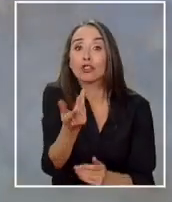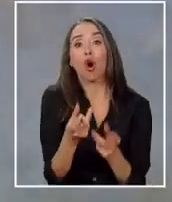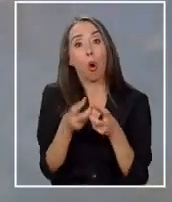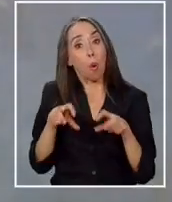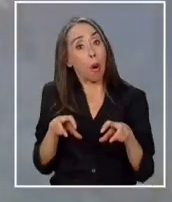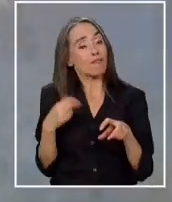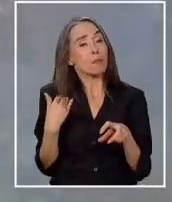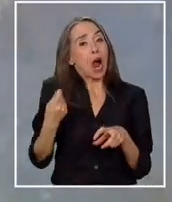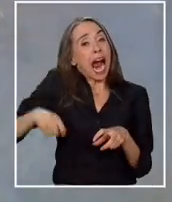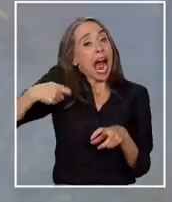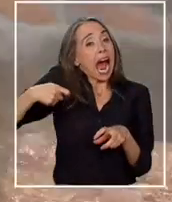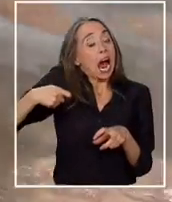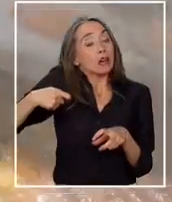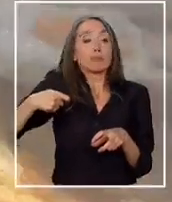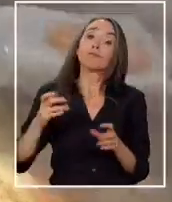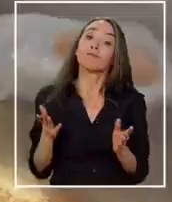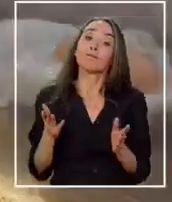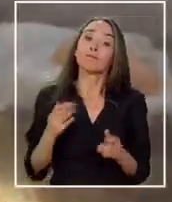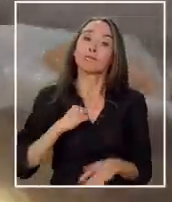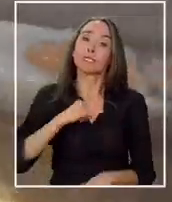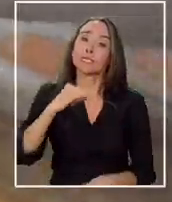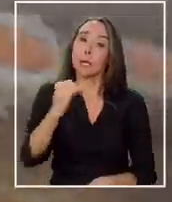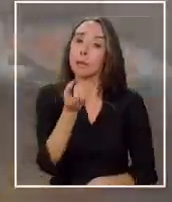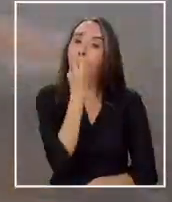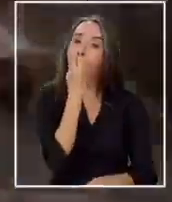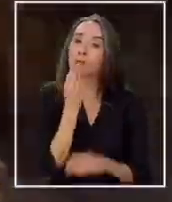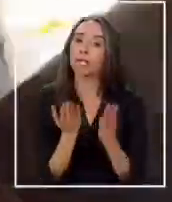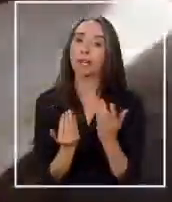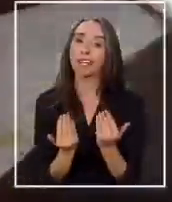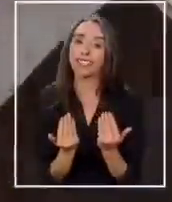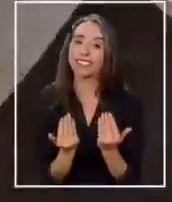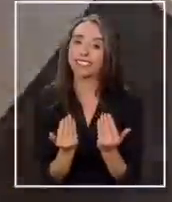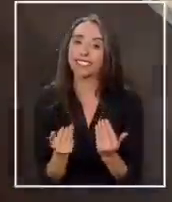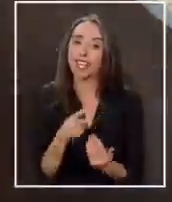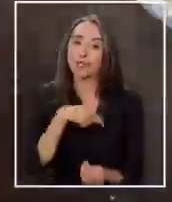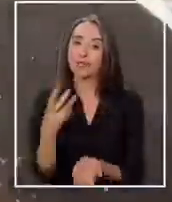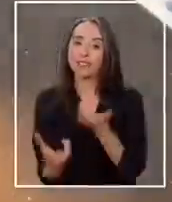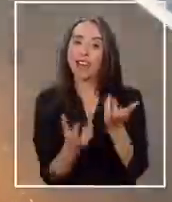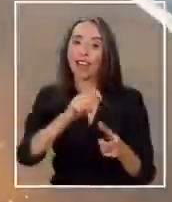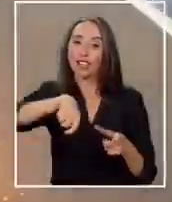cueste lo que cueste, es y será un alimento indispensable en nuestras cocinas.